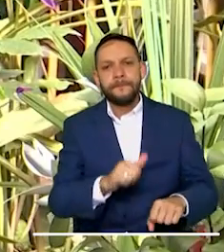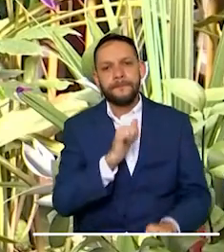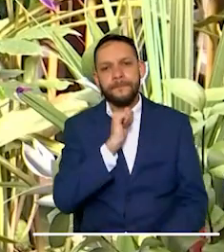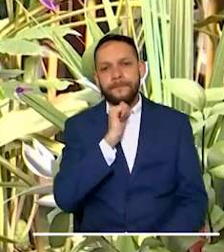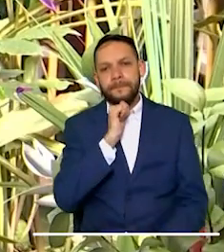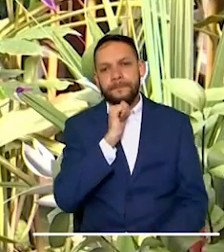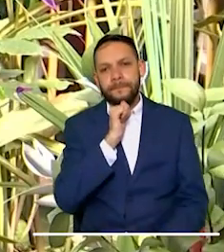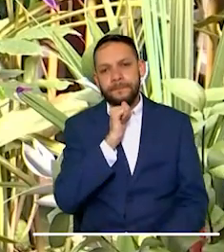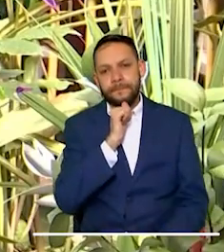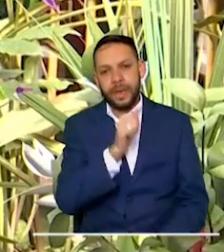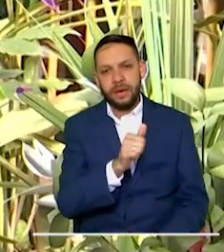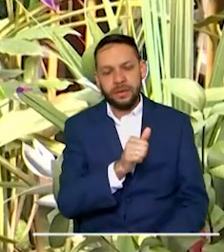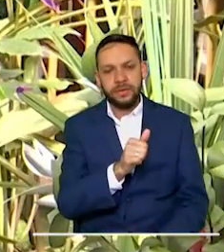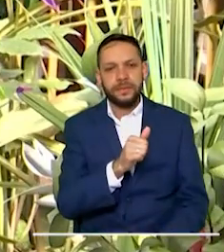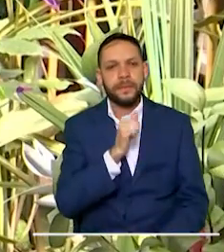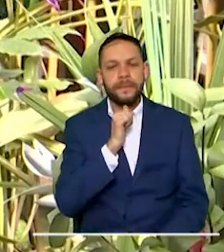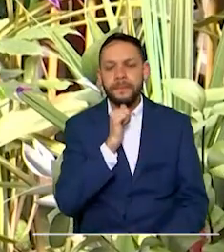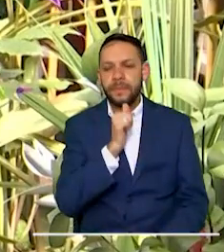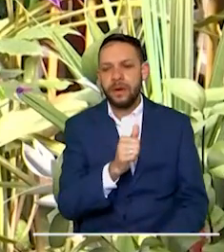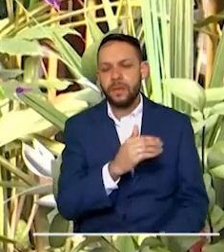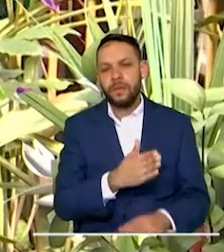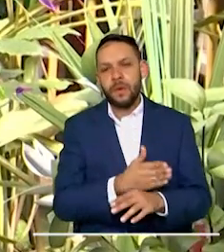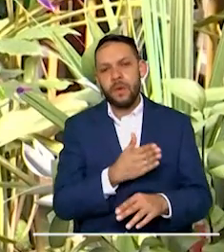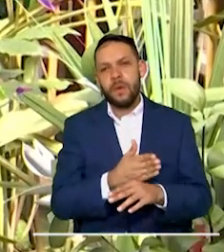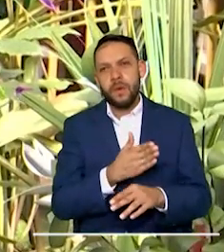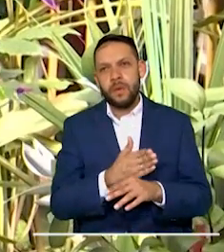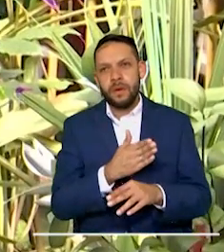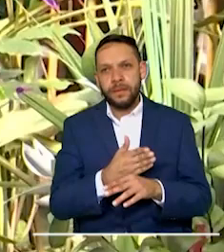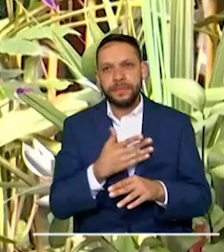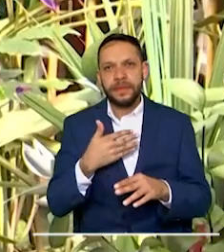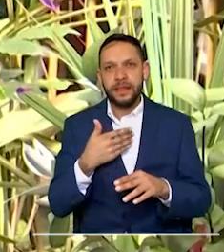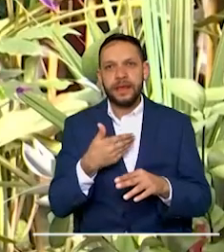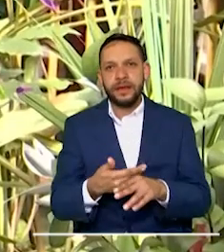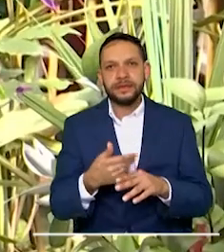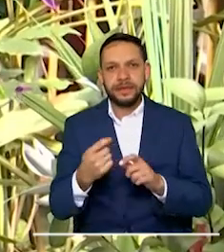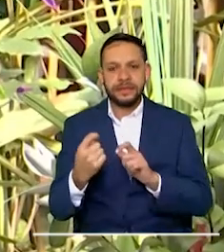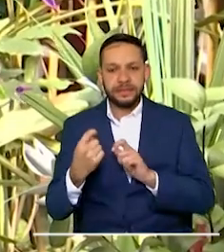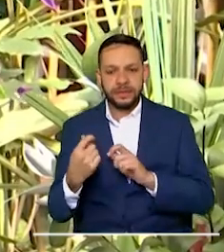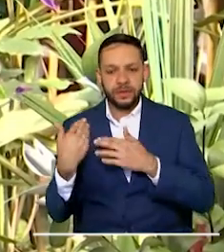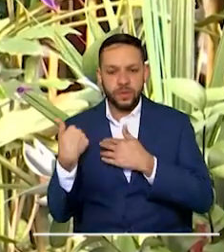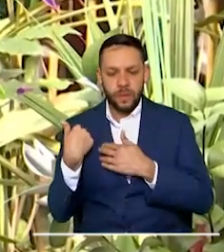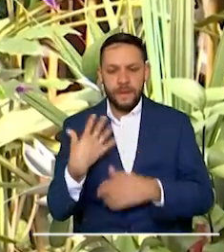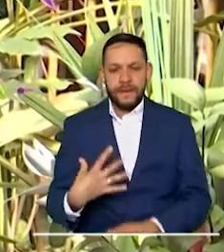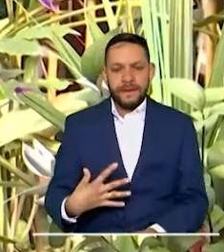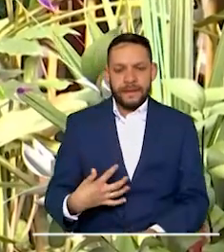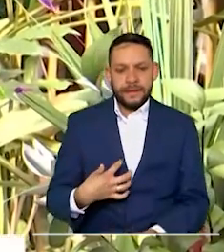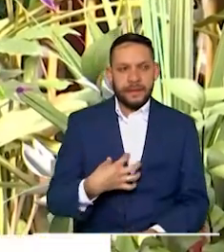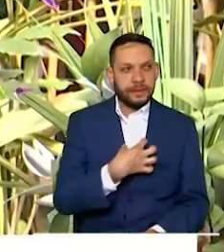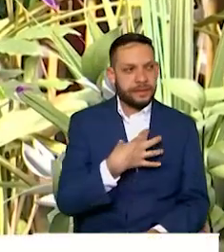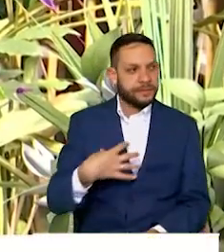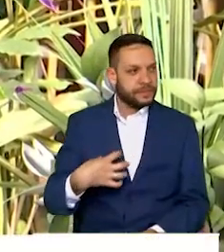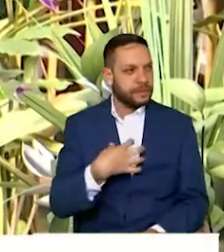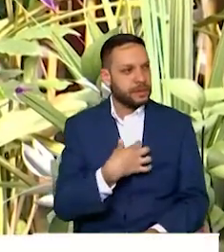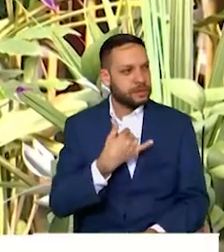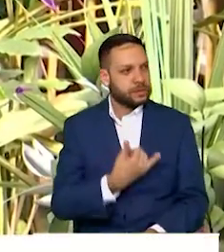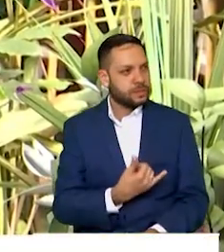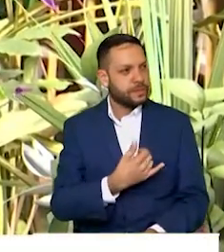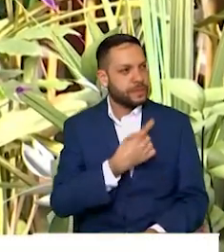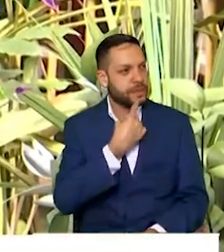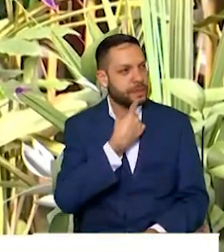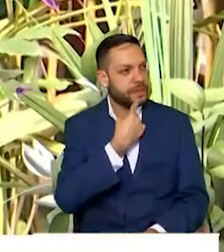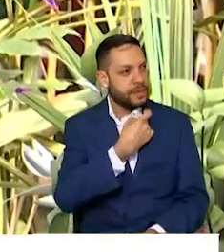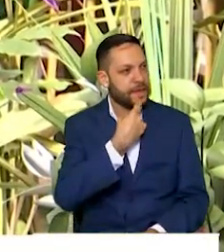como dicen, el remedio que la enfermedad, y terminar haciendo un cáncer de seno por la radiación crónica que tiene